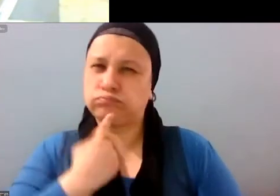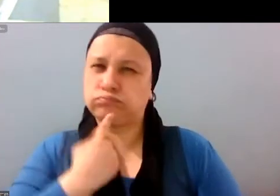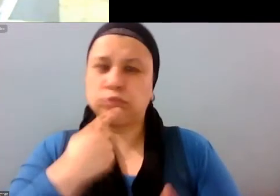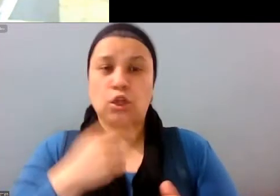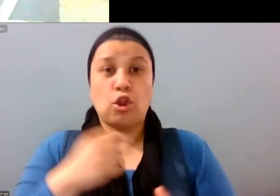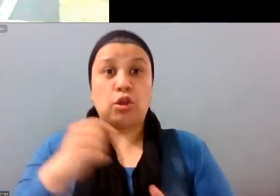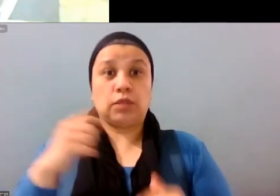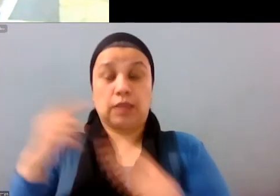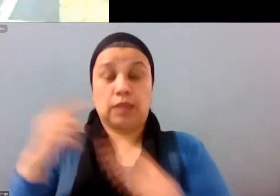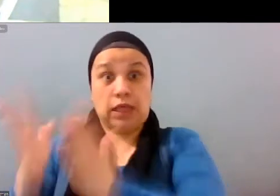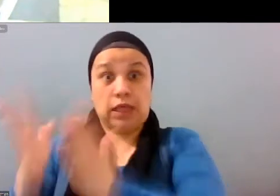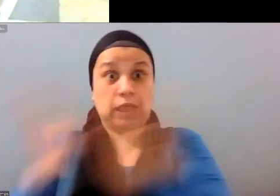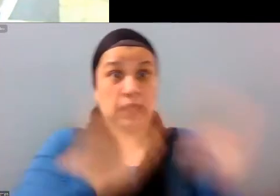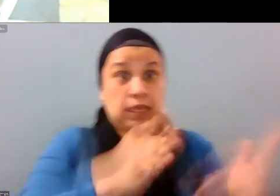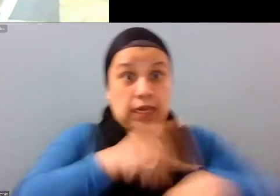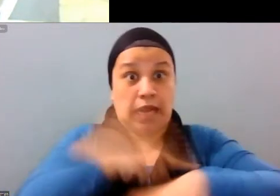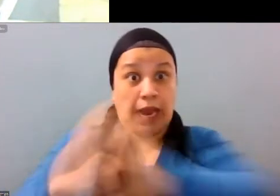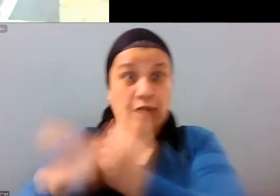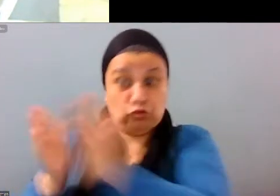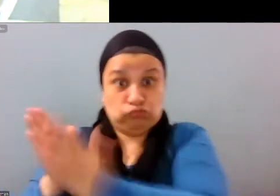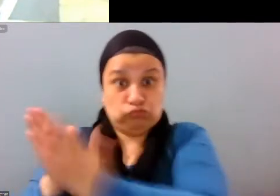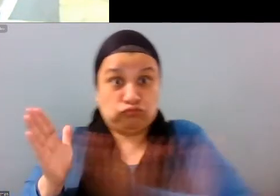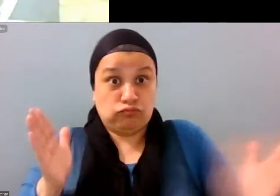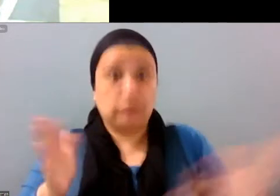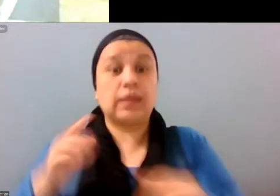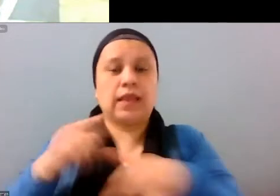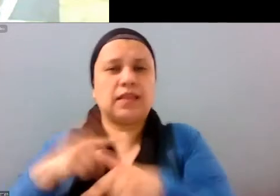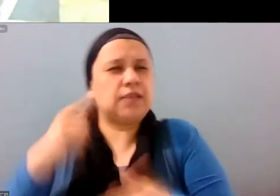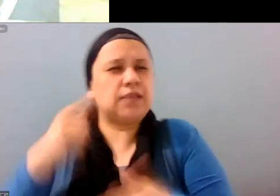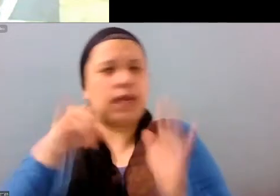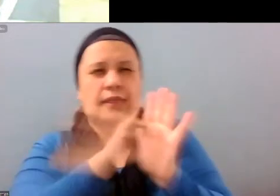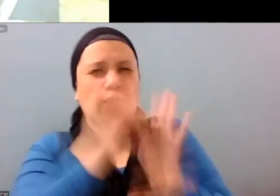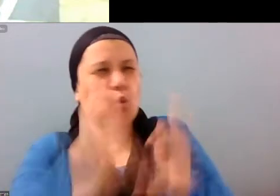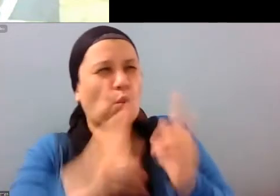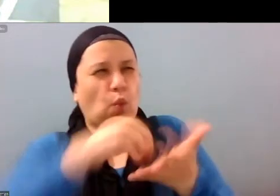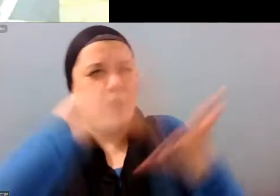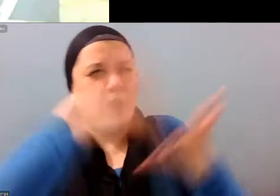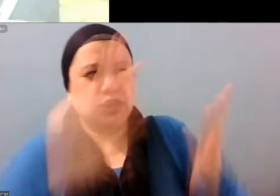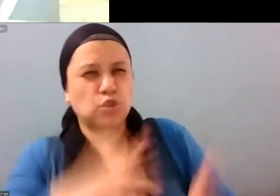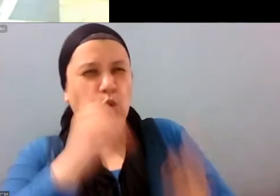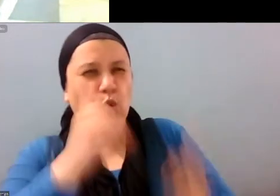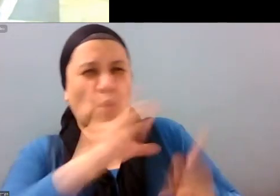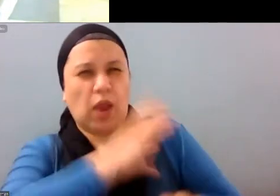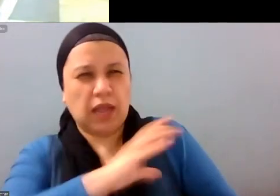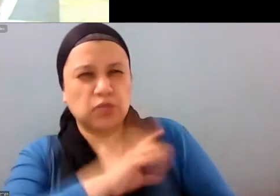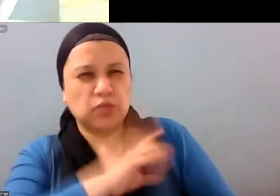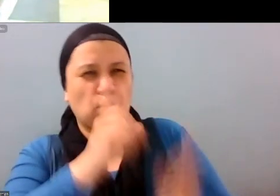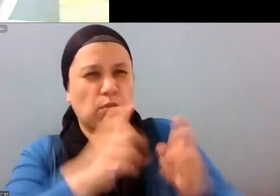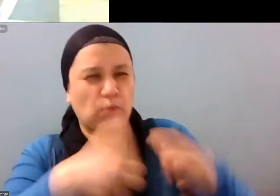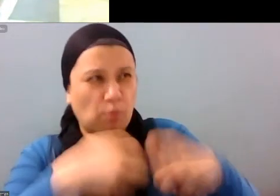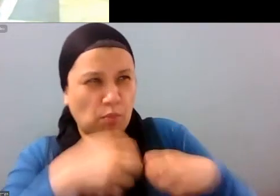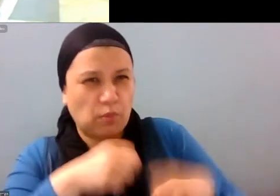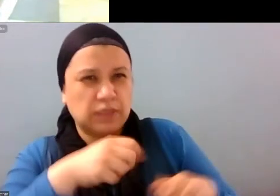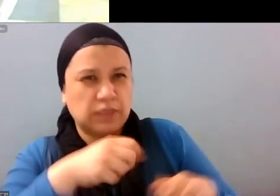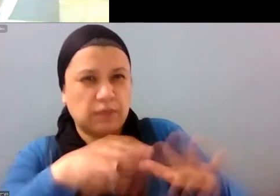año para identificar de manera específica qué estudiantes se encontraban en qué escenario educativo a partir de la información que recolectó